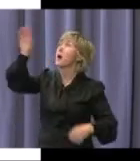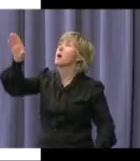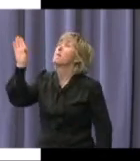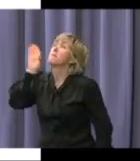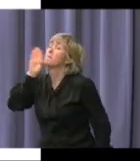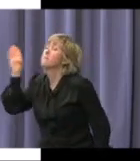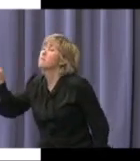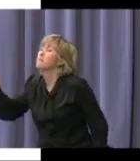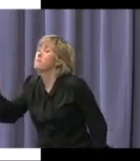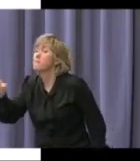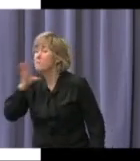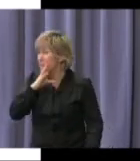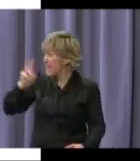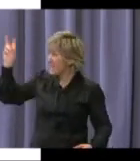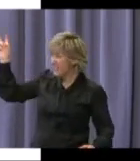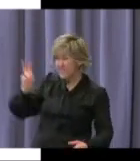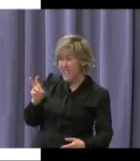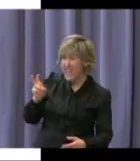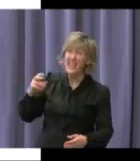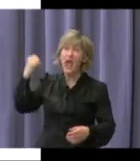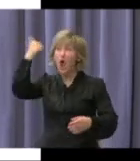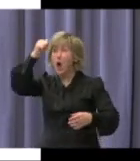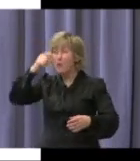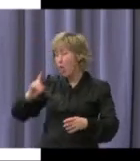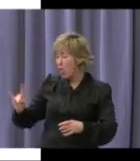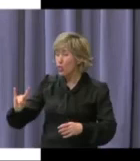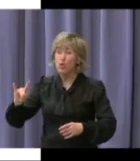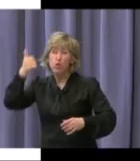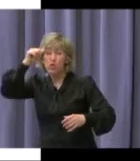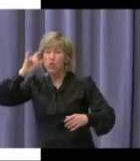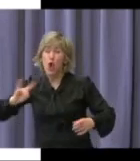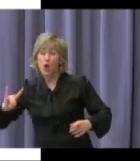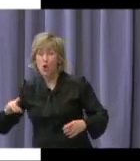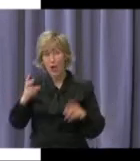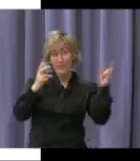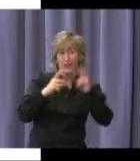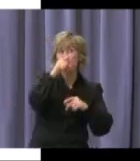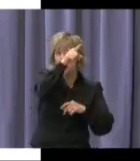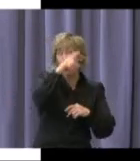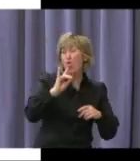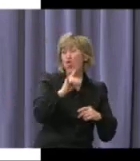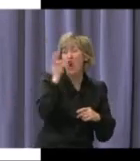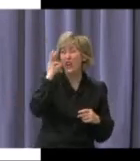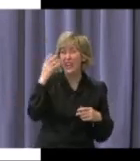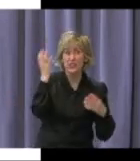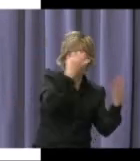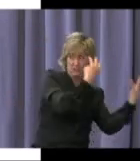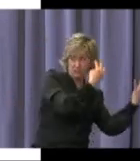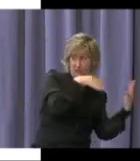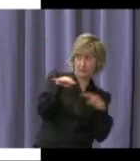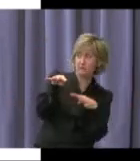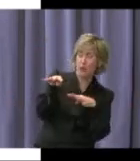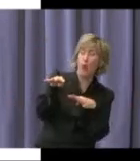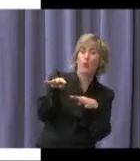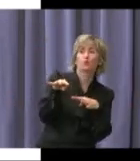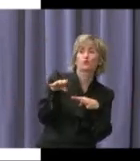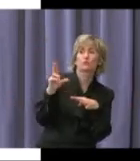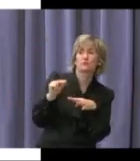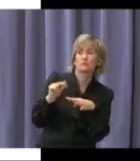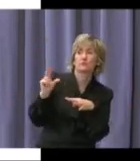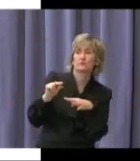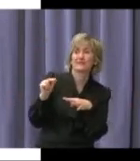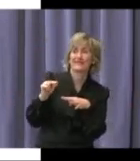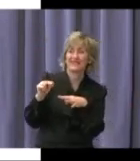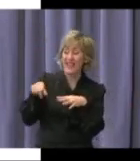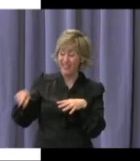que yo era el superzorro y tú una superzorra? Y dice que hizo todo Mercadona así. Pero fíjate, de superhéroe